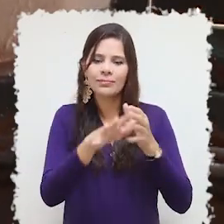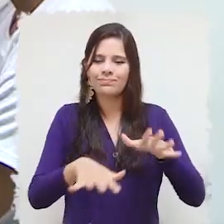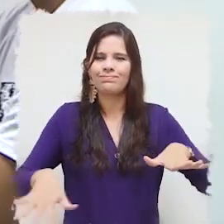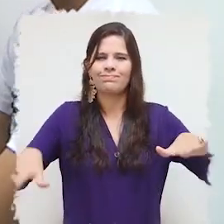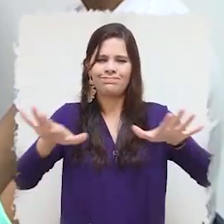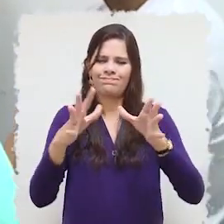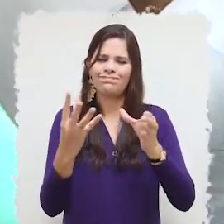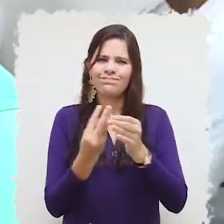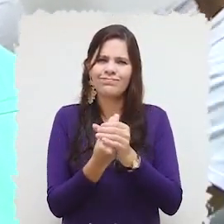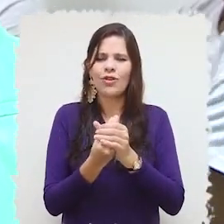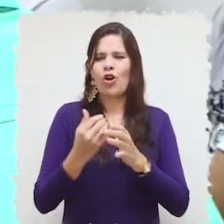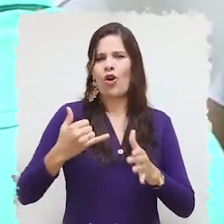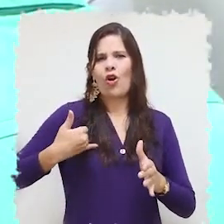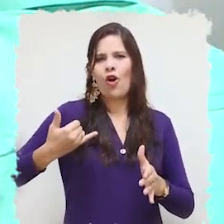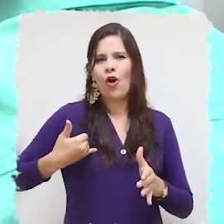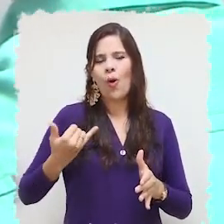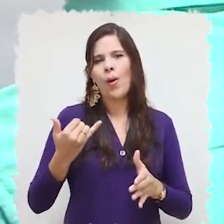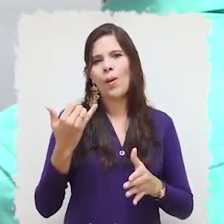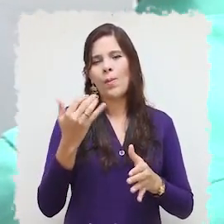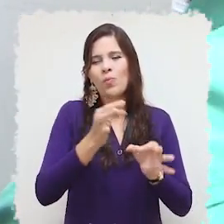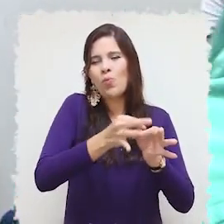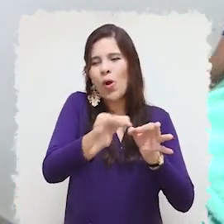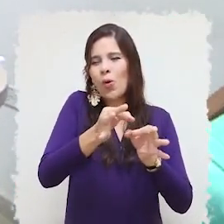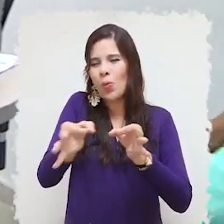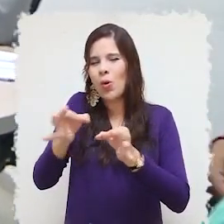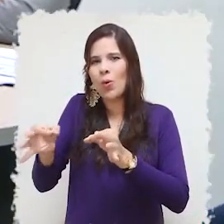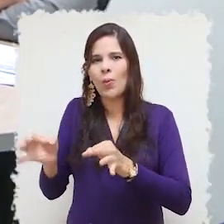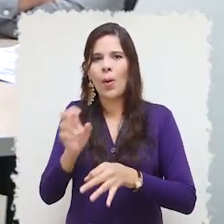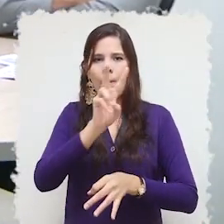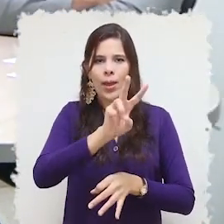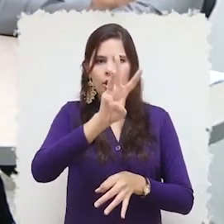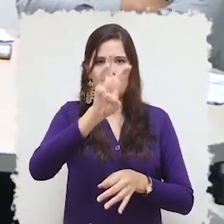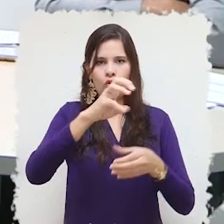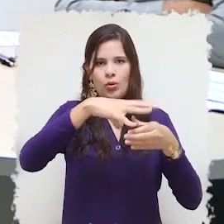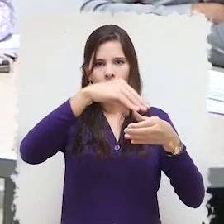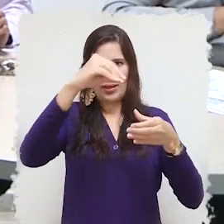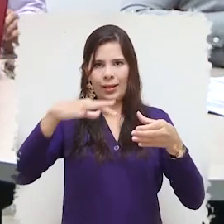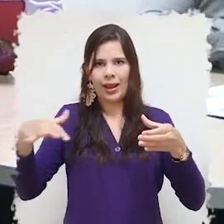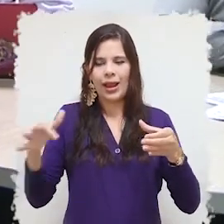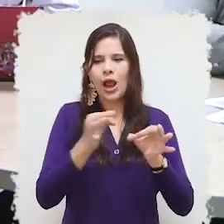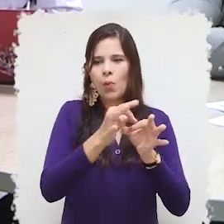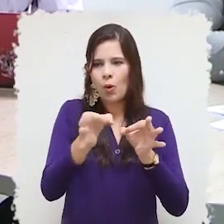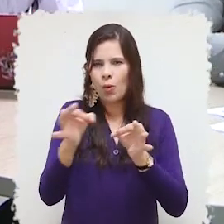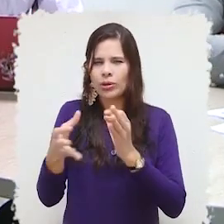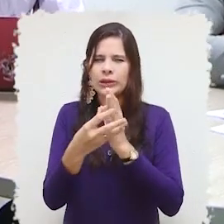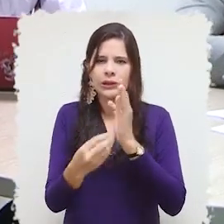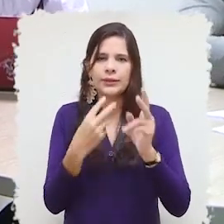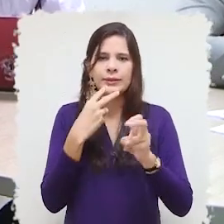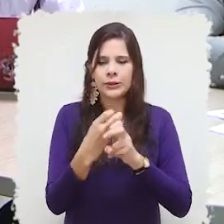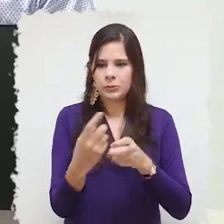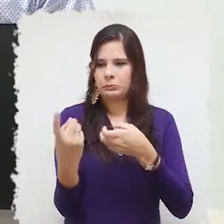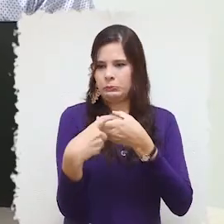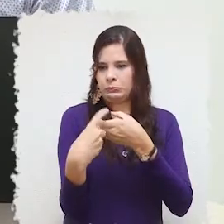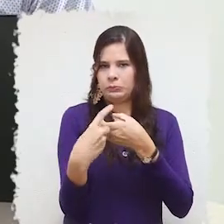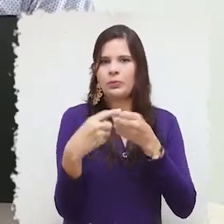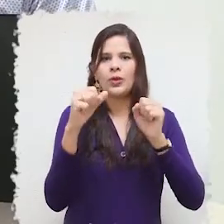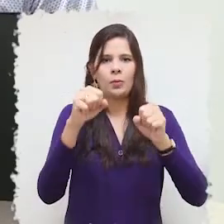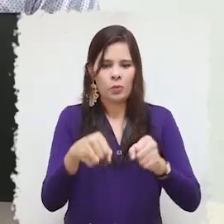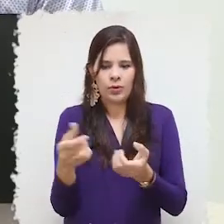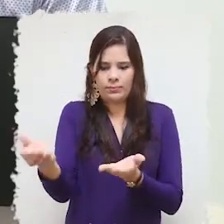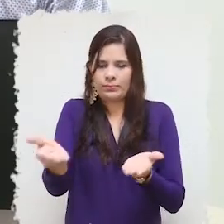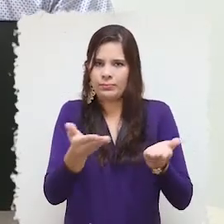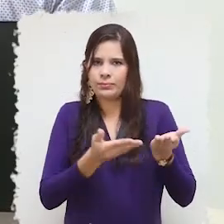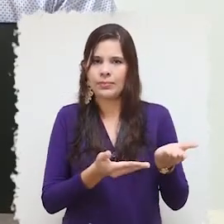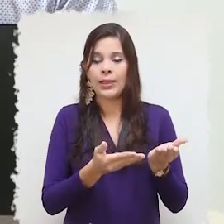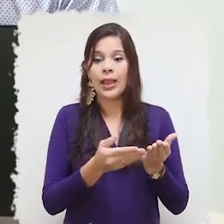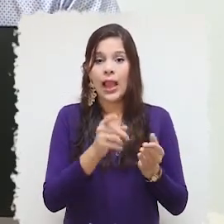una mayor inclusión de los jóvenes de 28 municipios del Magdalena en nuestros 22 programas académicos, al otorgar cupos